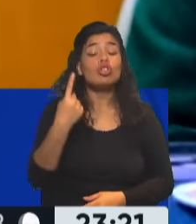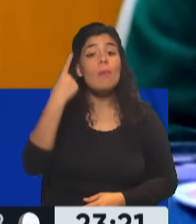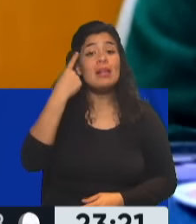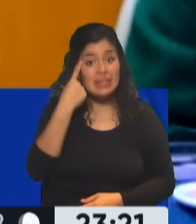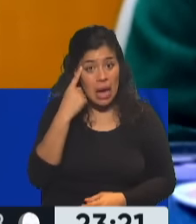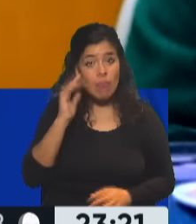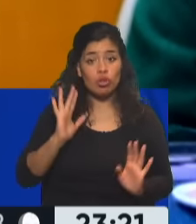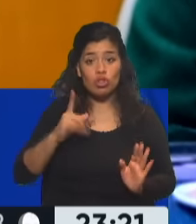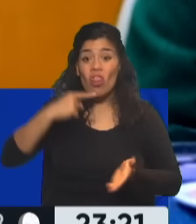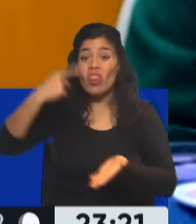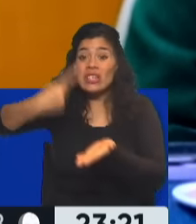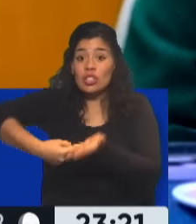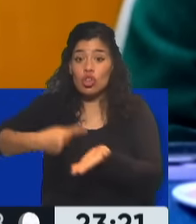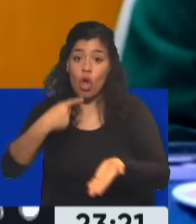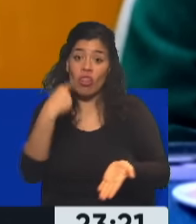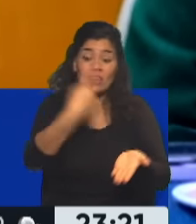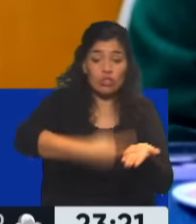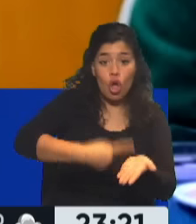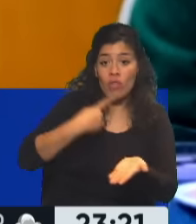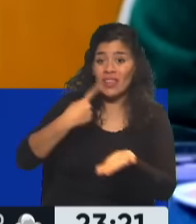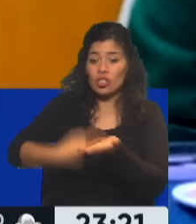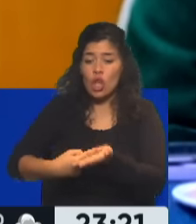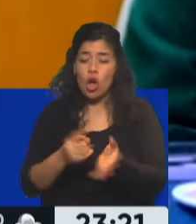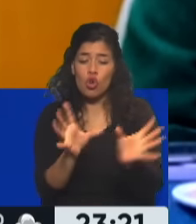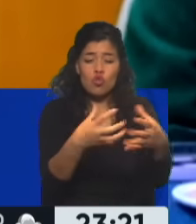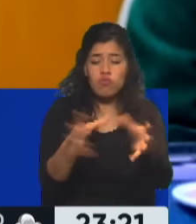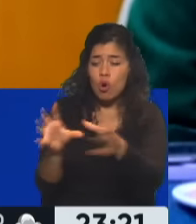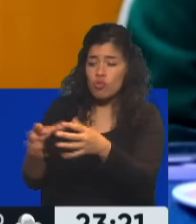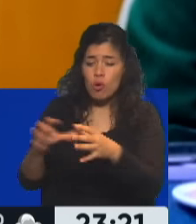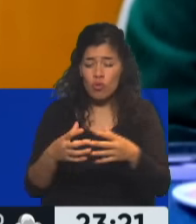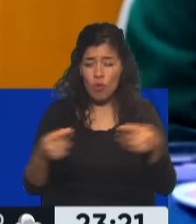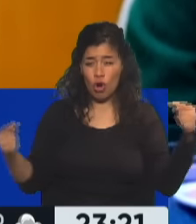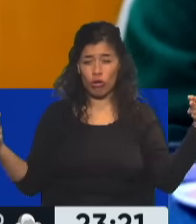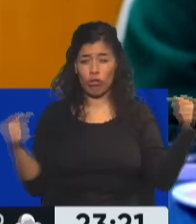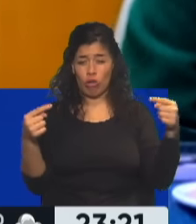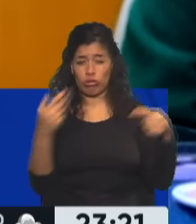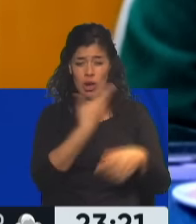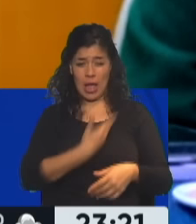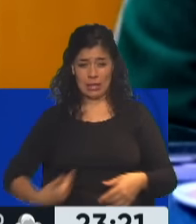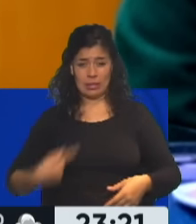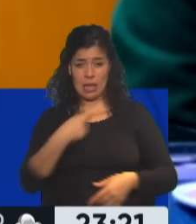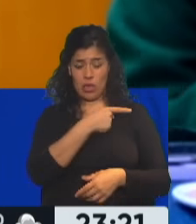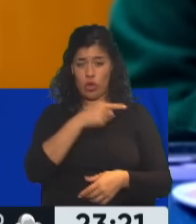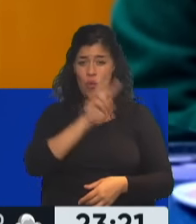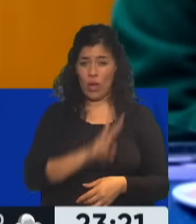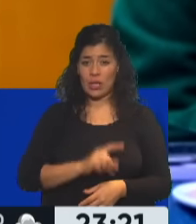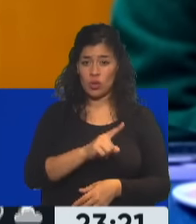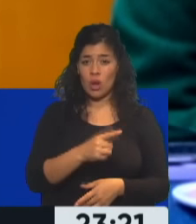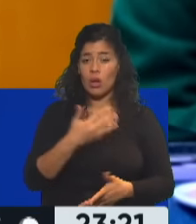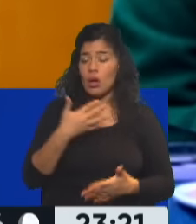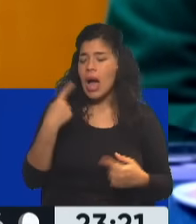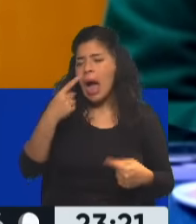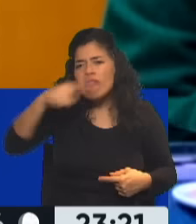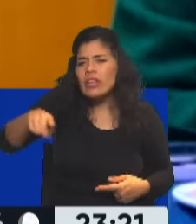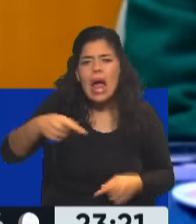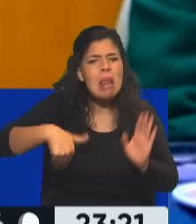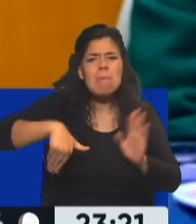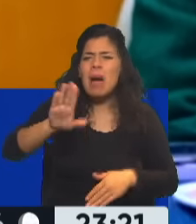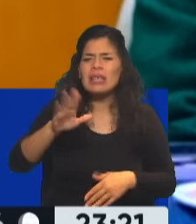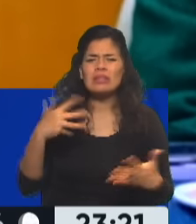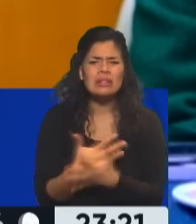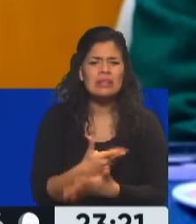impuesto contra el Estado venezolano finalmente van en perjuicio del pueblo venezolano. Y por lo